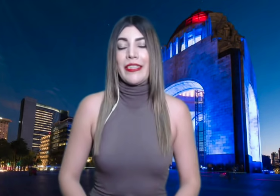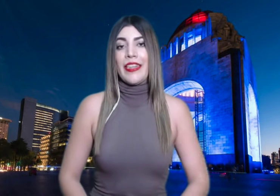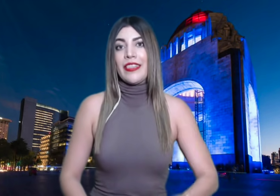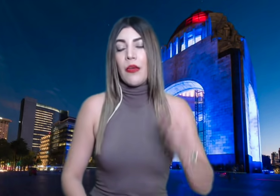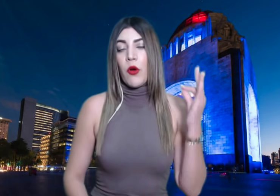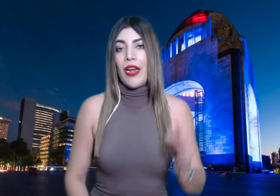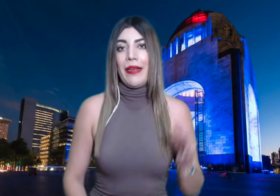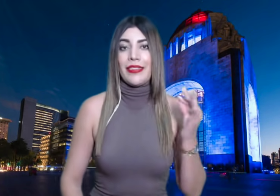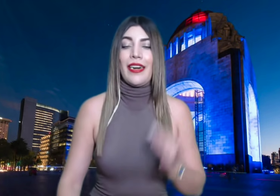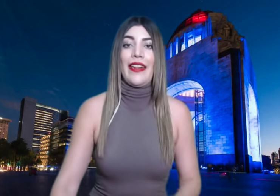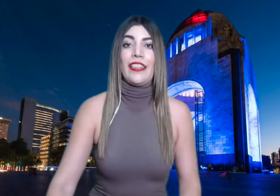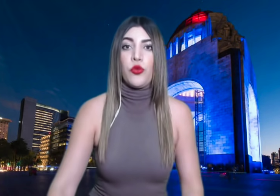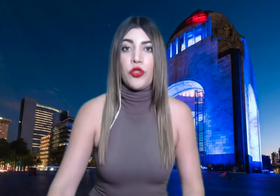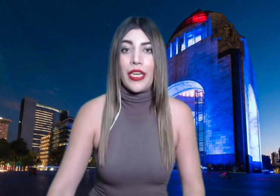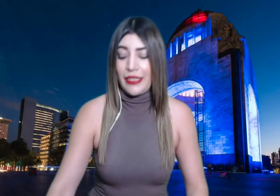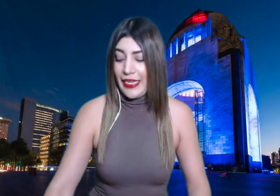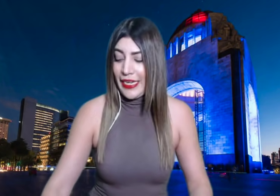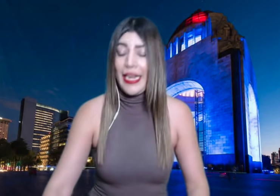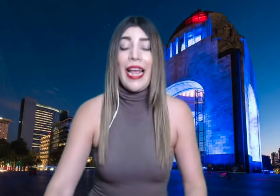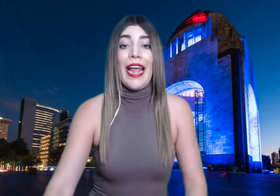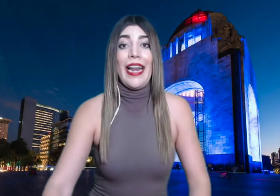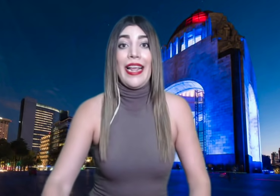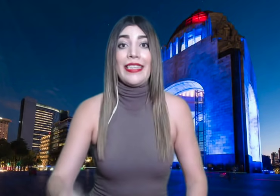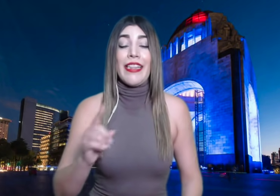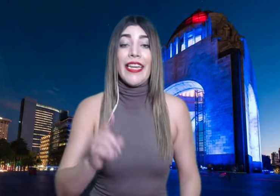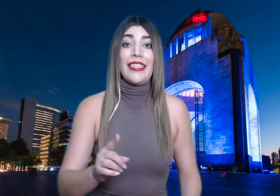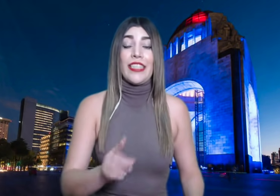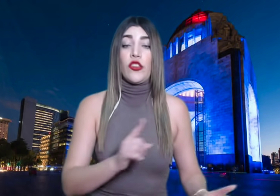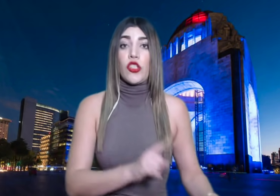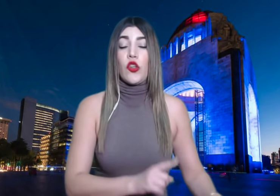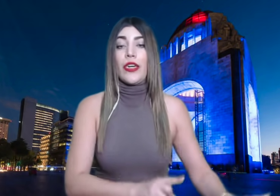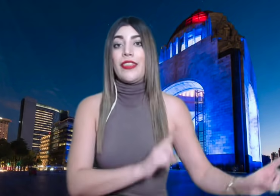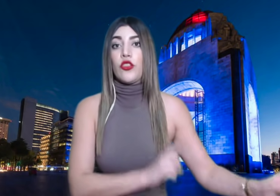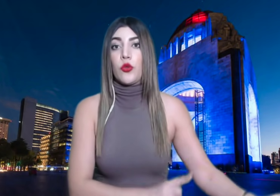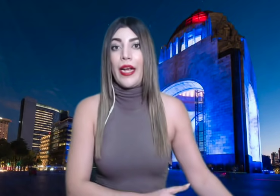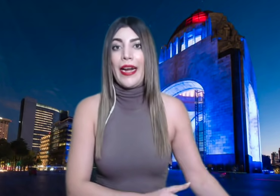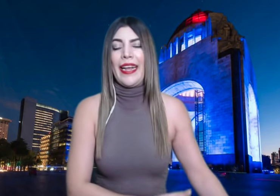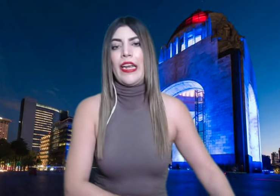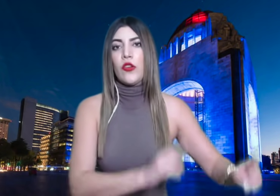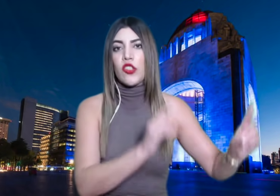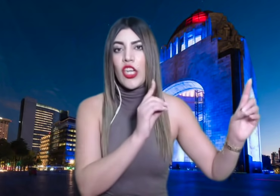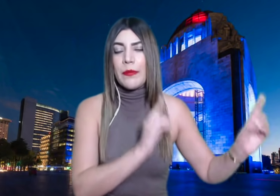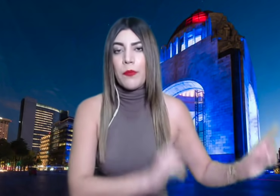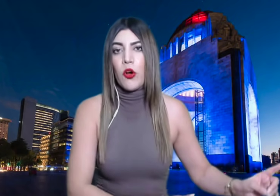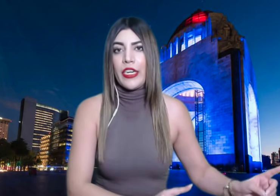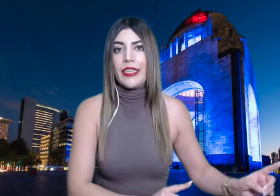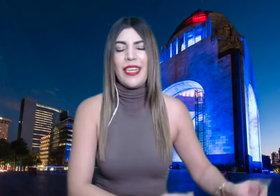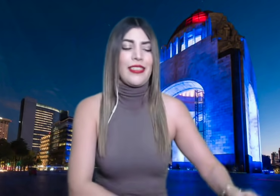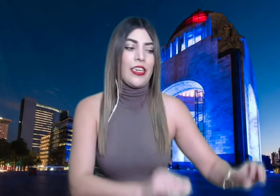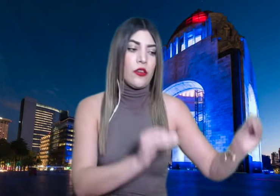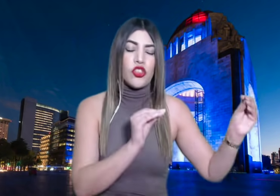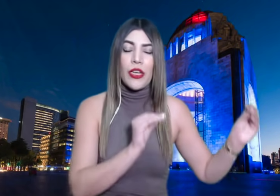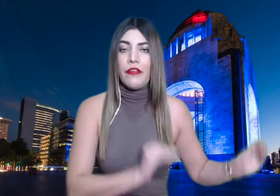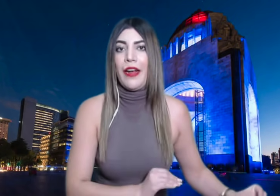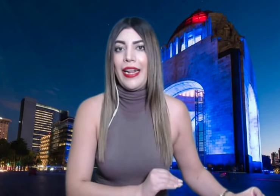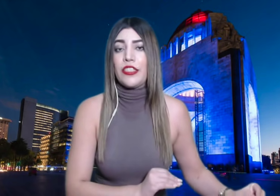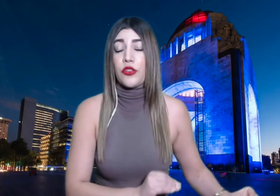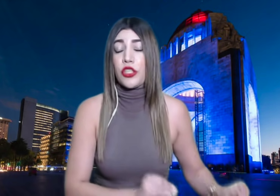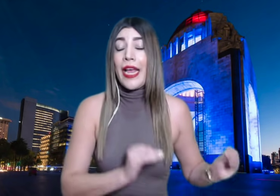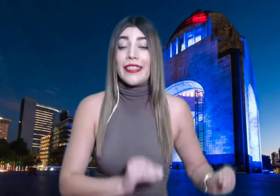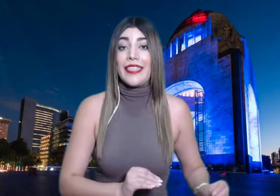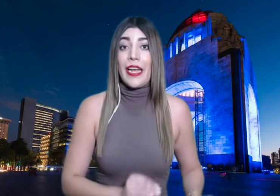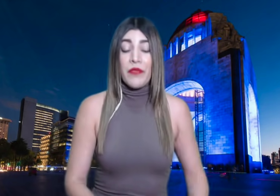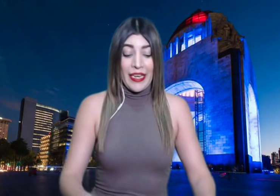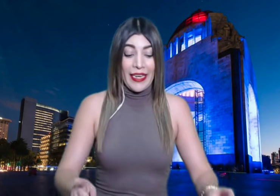el presidente vuelve a hacer de las suyas y les dice a estos señores en su cara que no sean hipócritas, que no sean